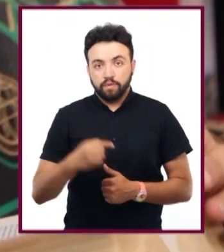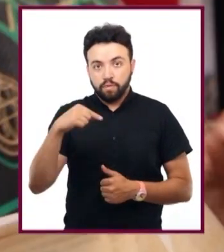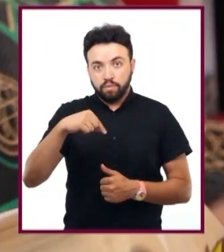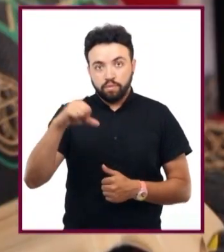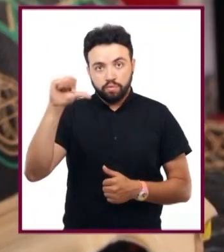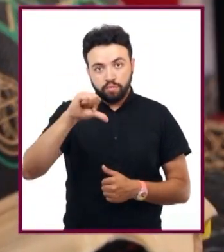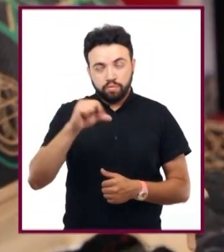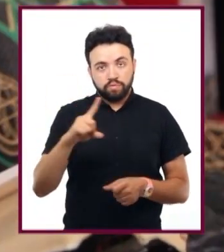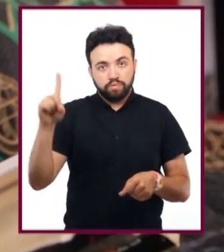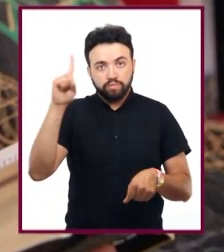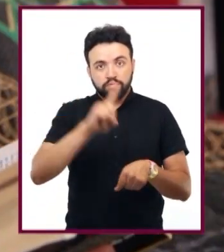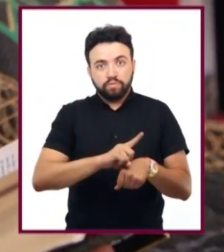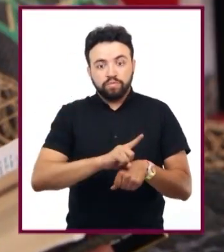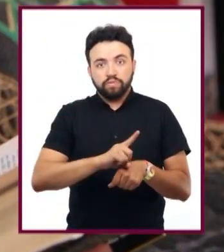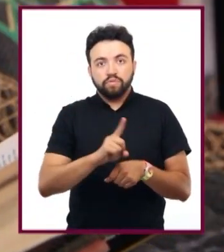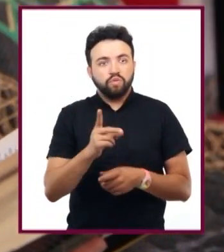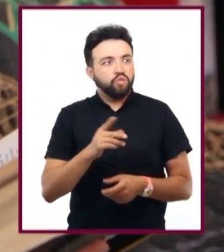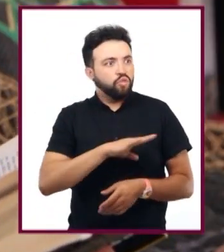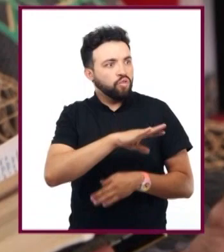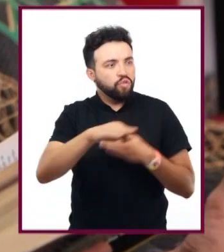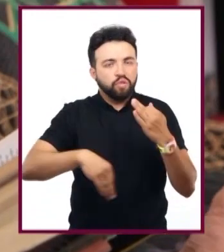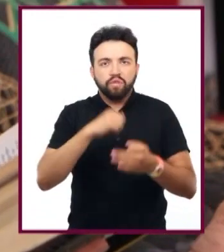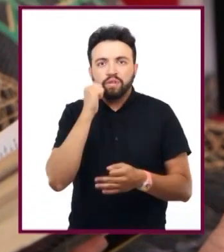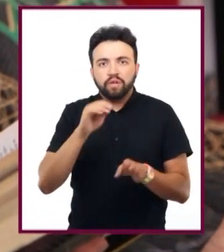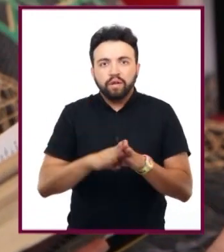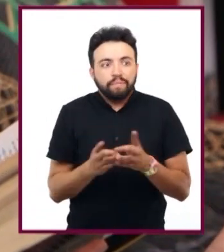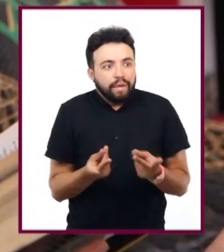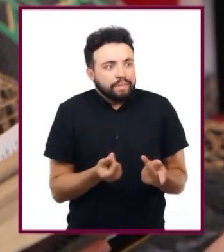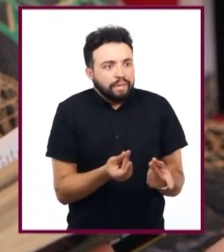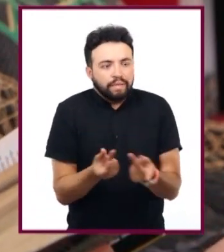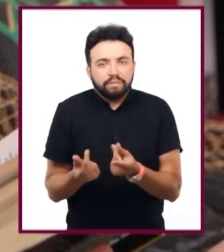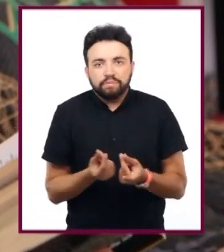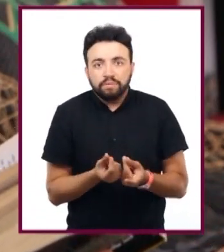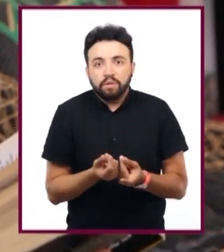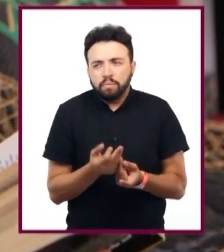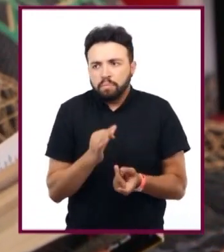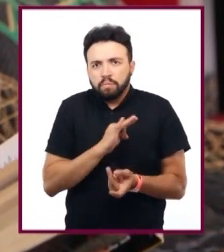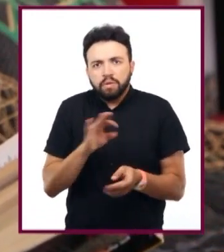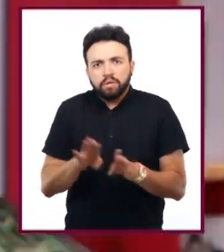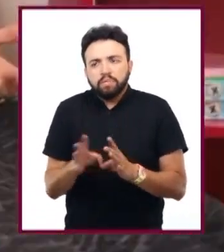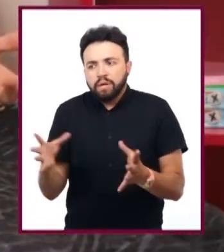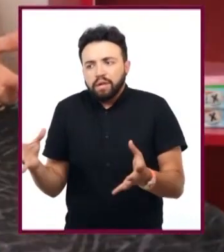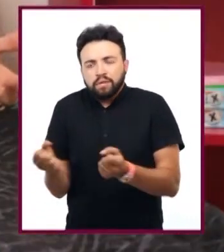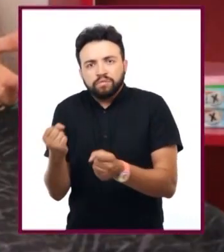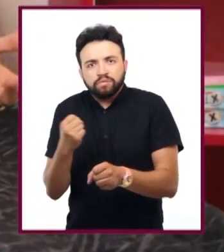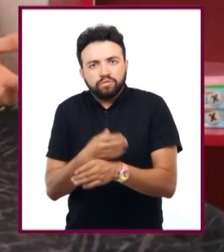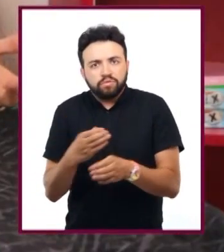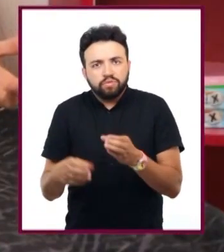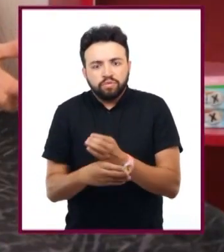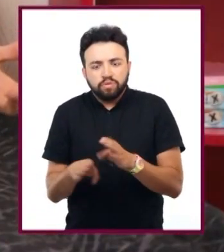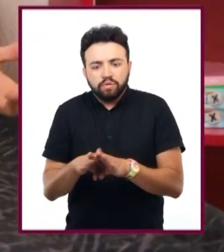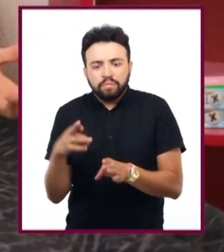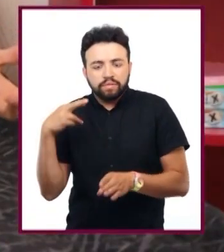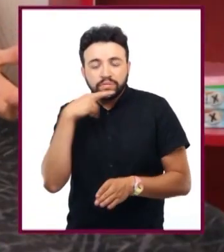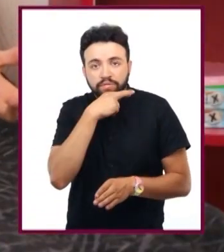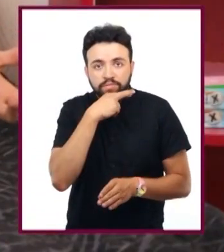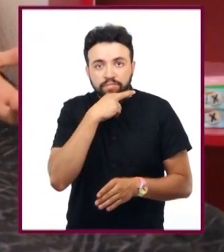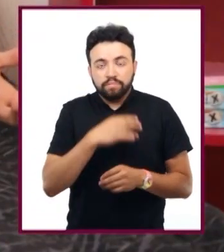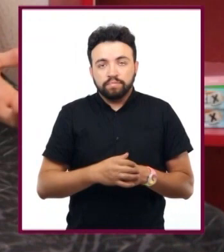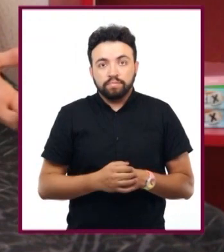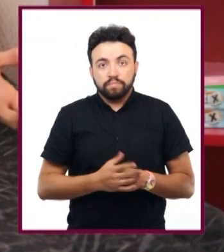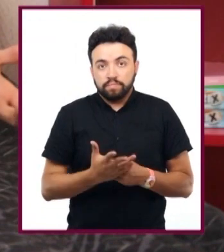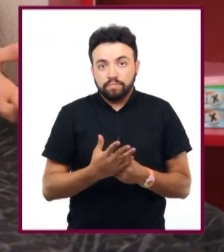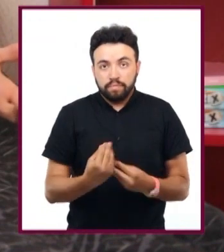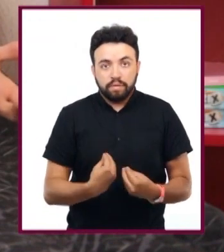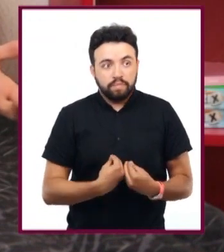Hoy en día, todo lo queremos más rápido y podemos lograr cosas de manera casi inmediata. El ritmo de la vida cada